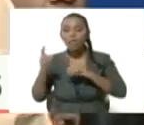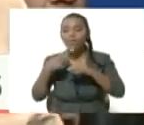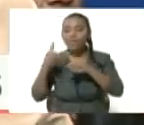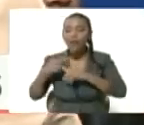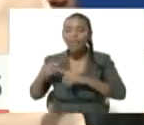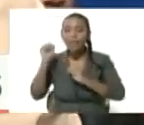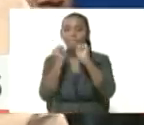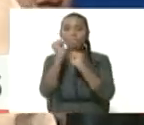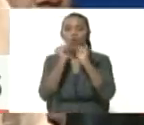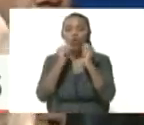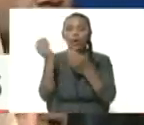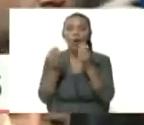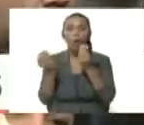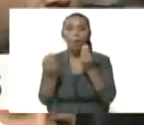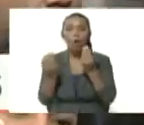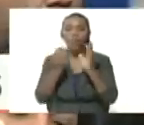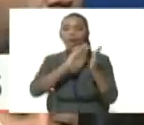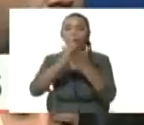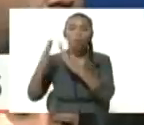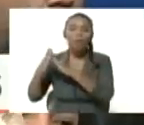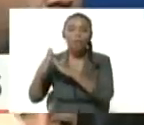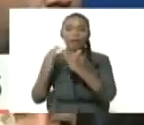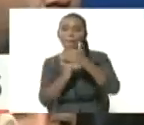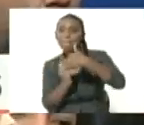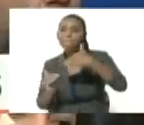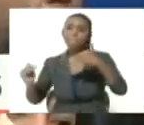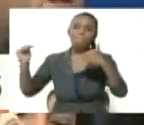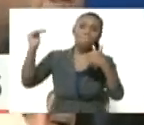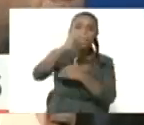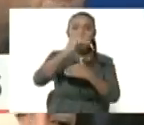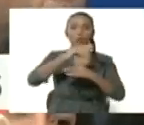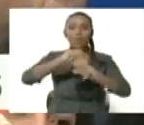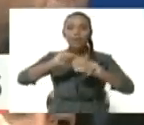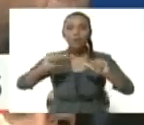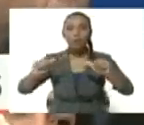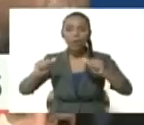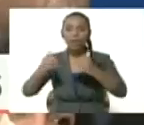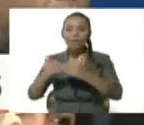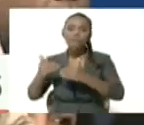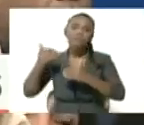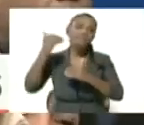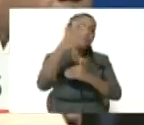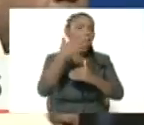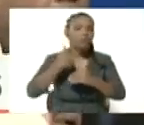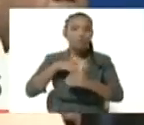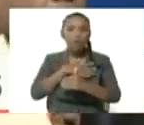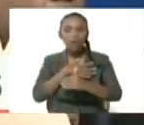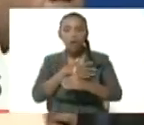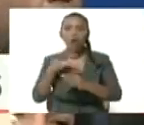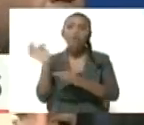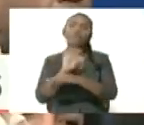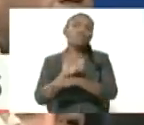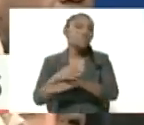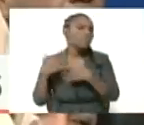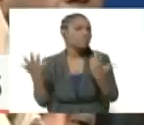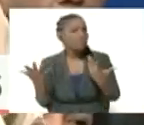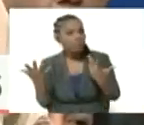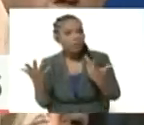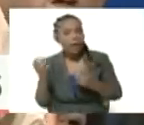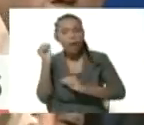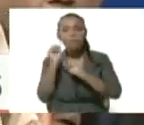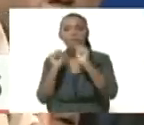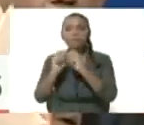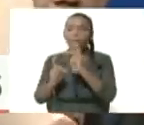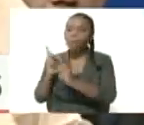también de mancomunidades que trasciendan los límites territoriales de la frontera de nuestro territorio en función de reactivar el aparato